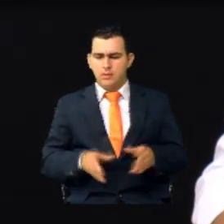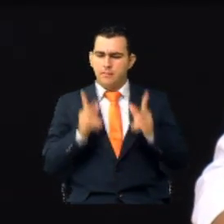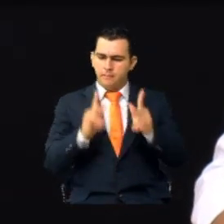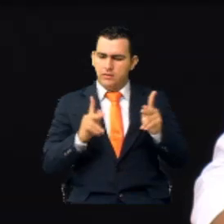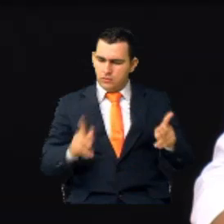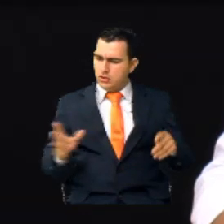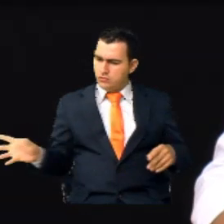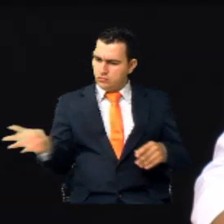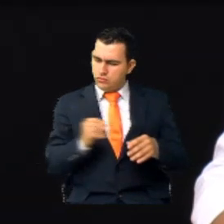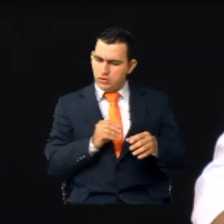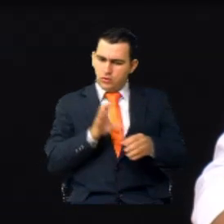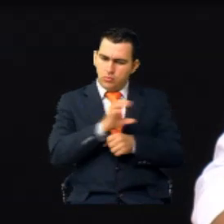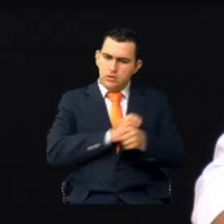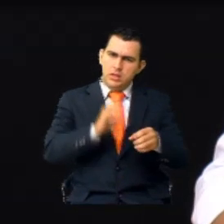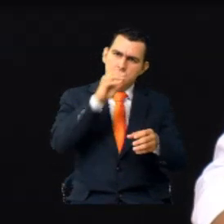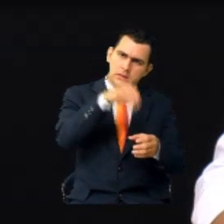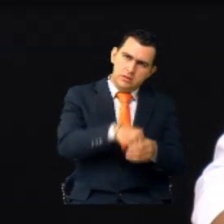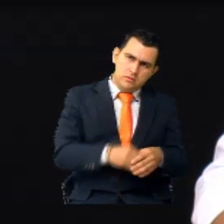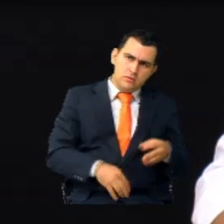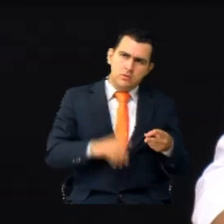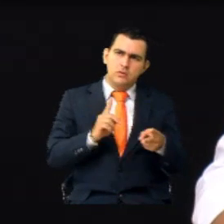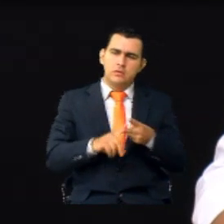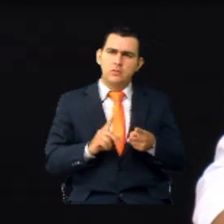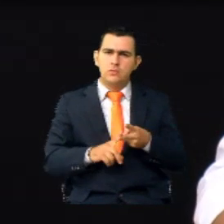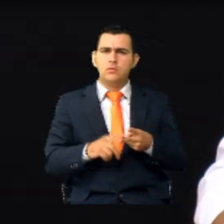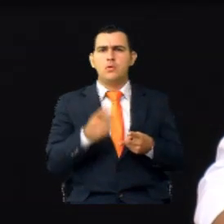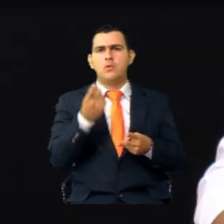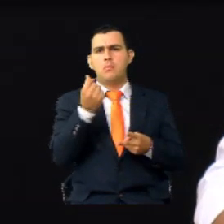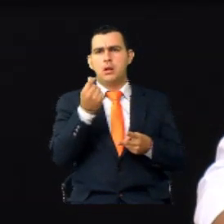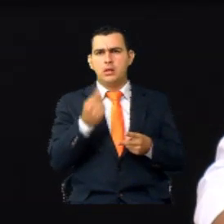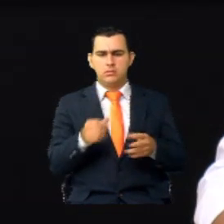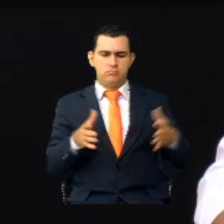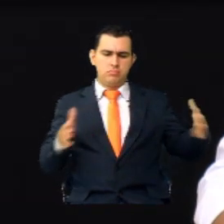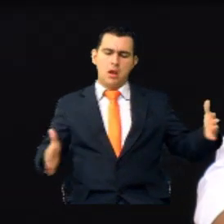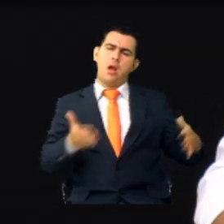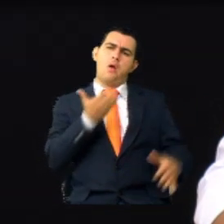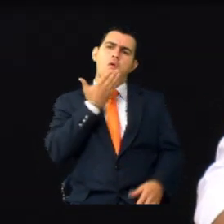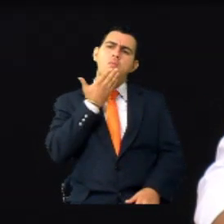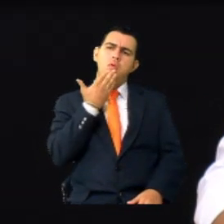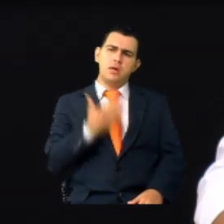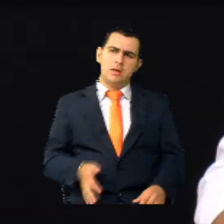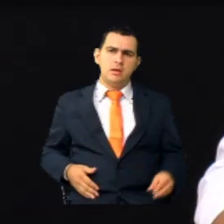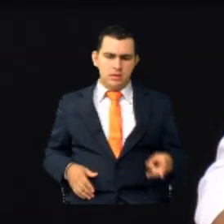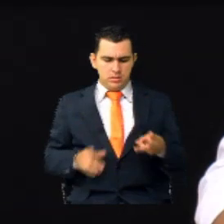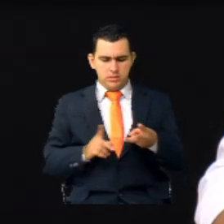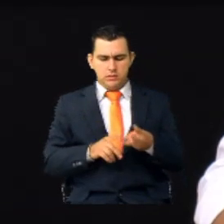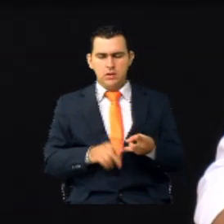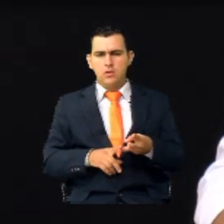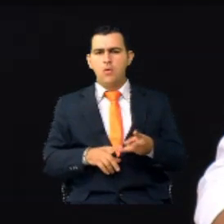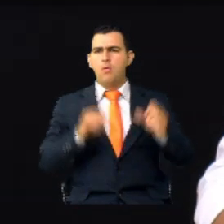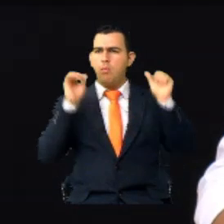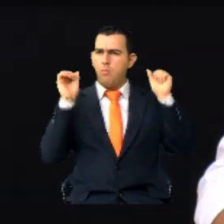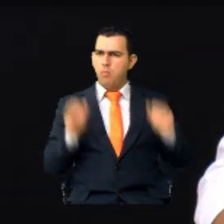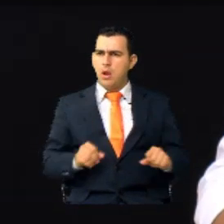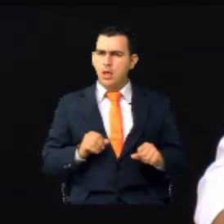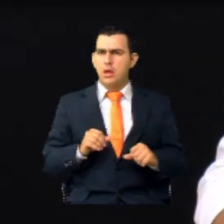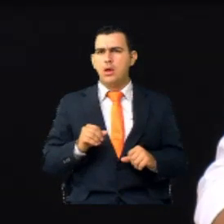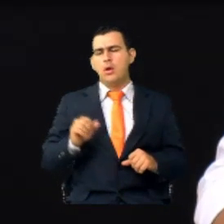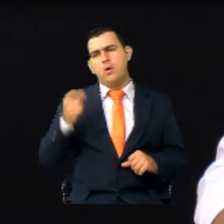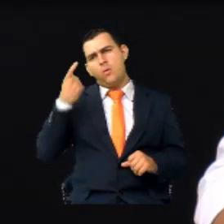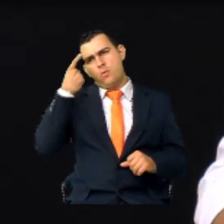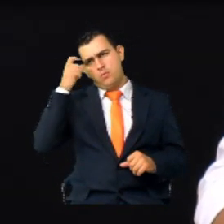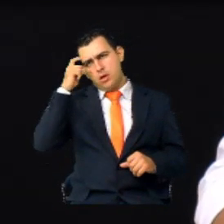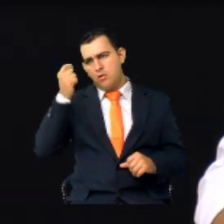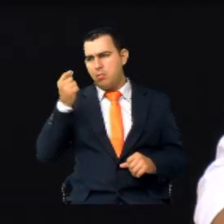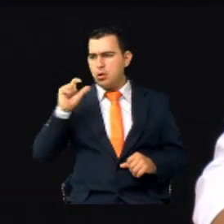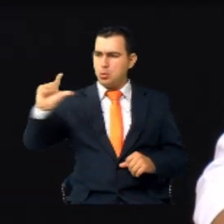proceso. Segundo, se optimizan los recursos porque sale una vivienda mucho más cómoda. Tercero, porque se pueden apalancar con unos, no solamente con los